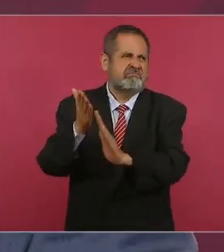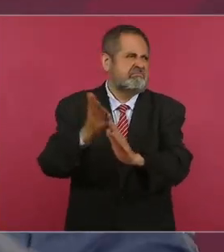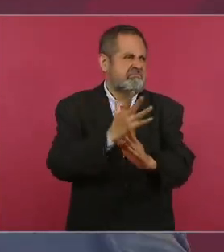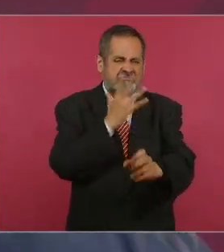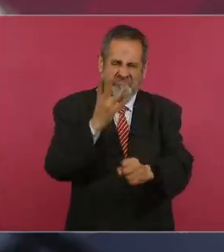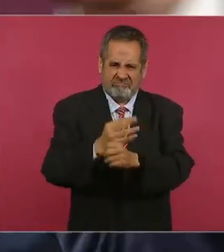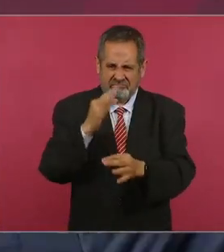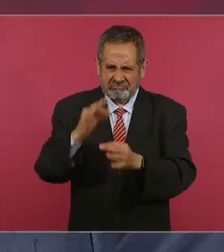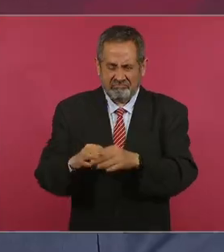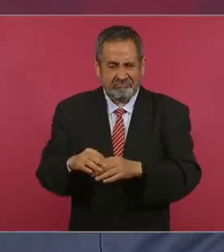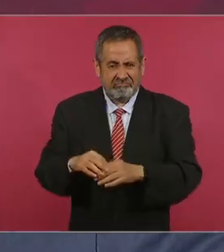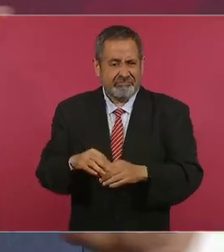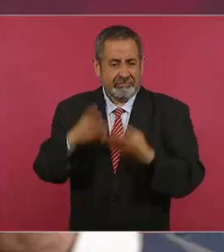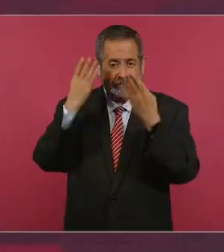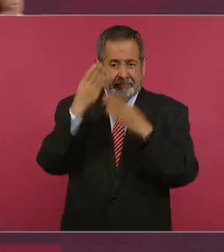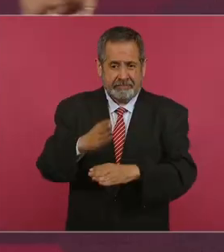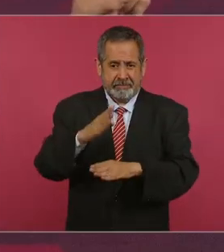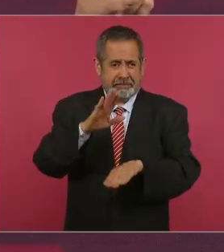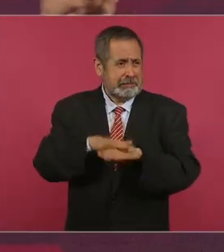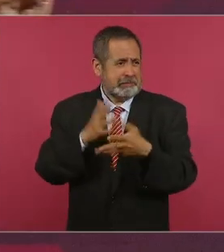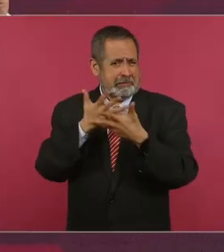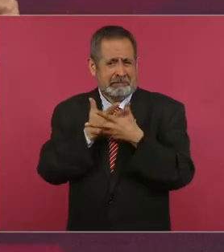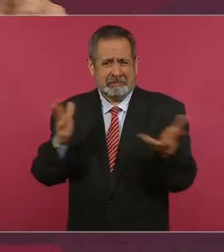Ya es la red